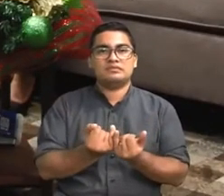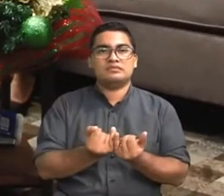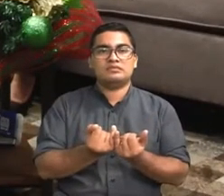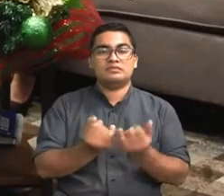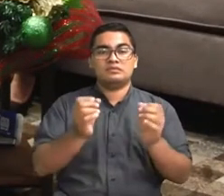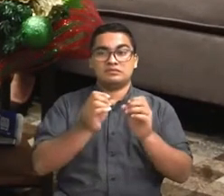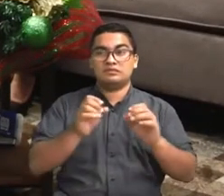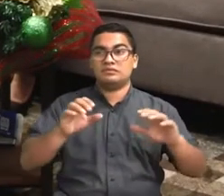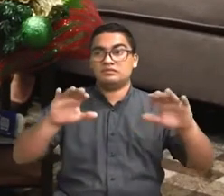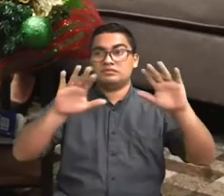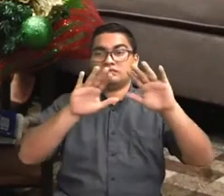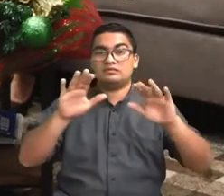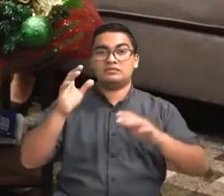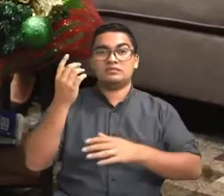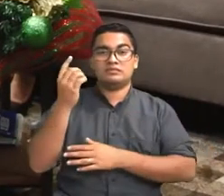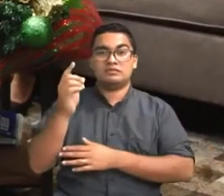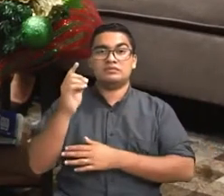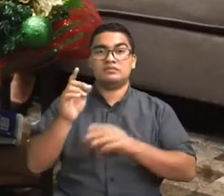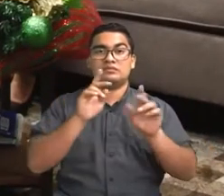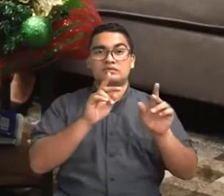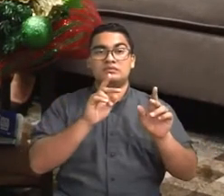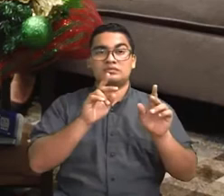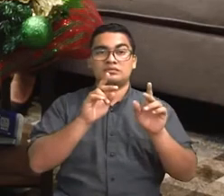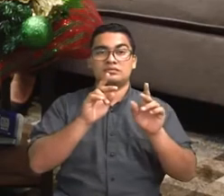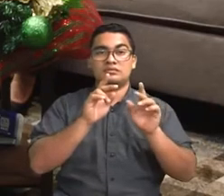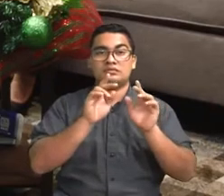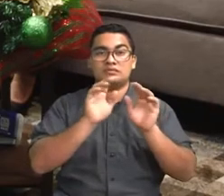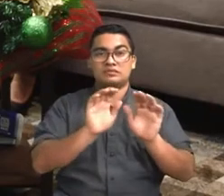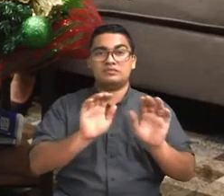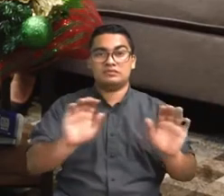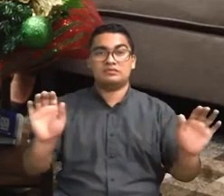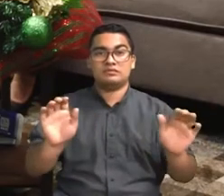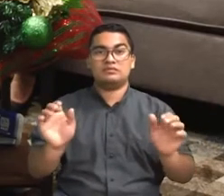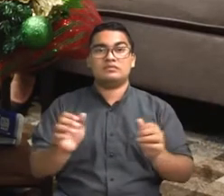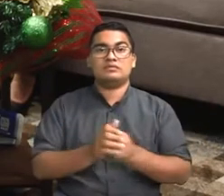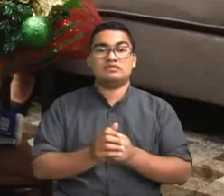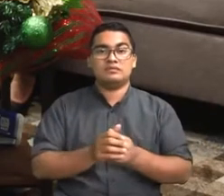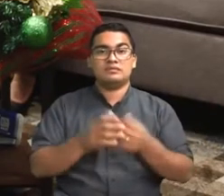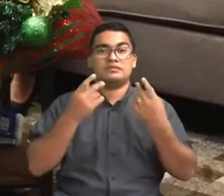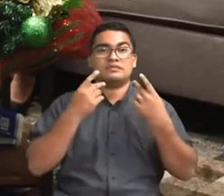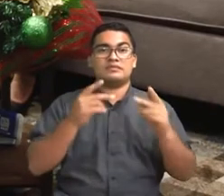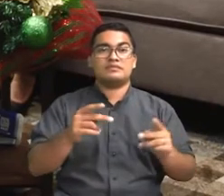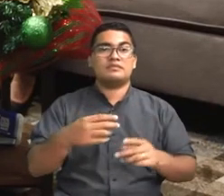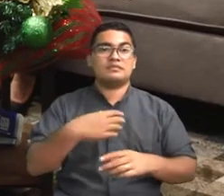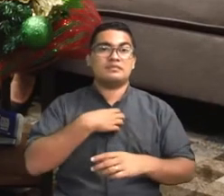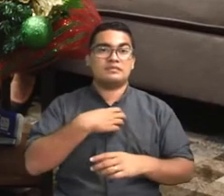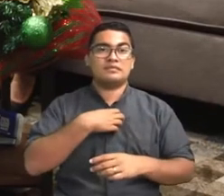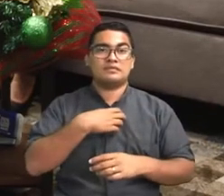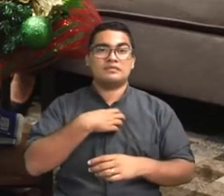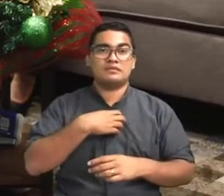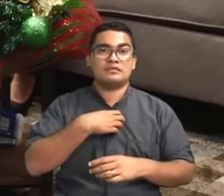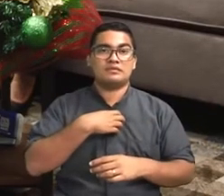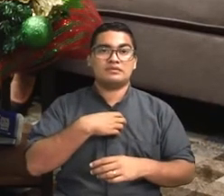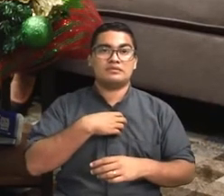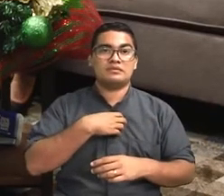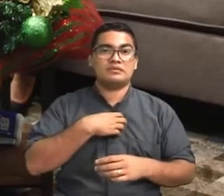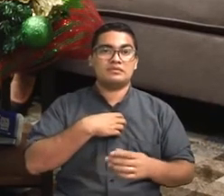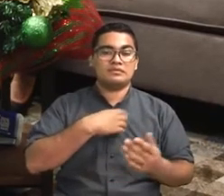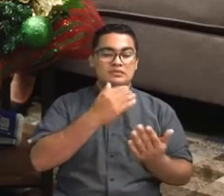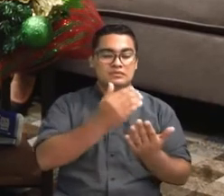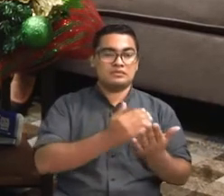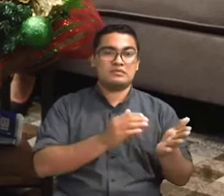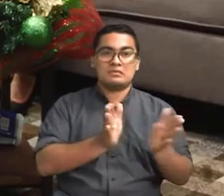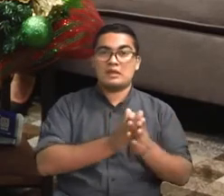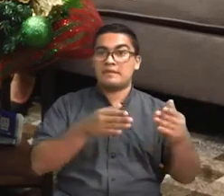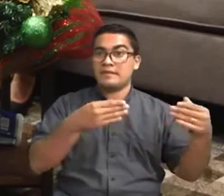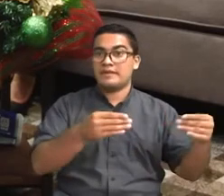Convención sobre los derechos de la niña. Pero no visto desde la perspectiva holística en la que está escrito en un papel,